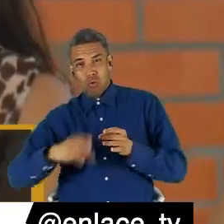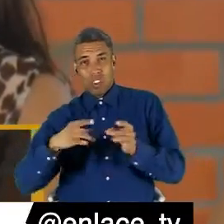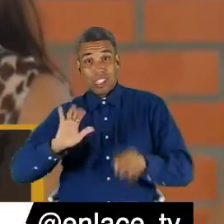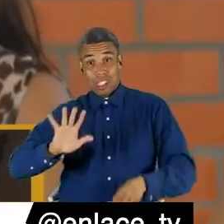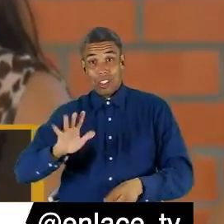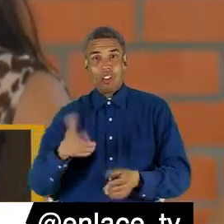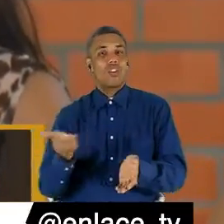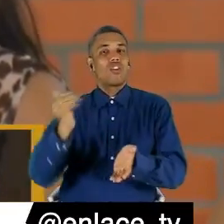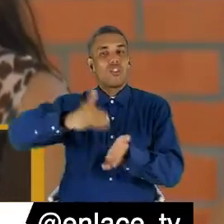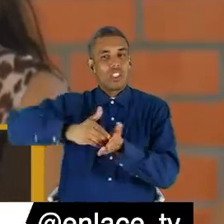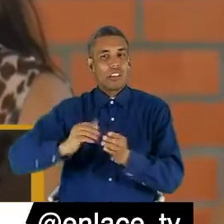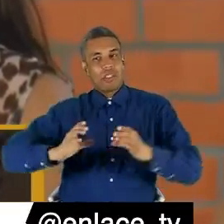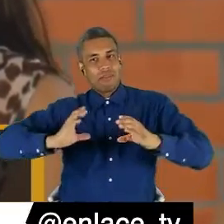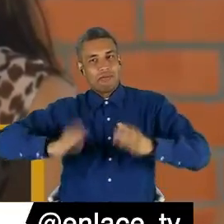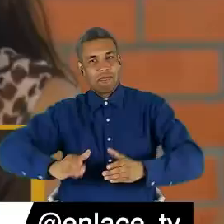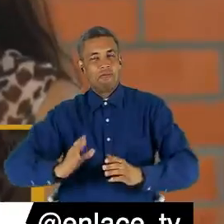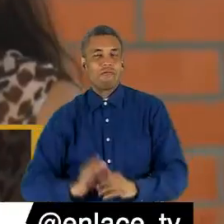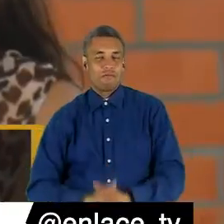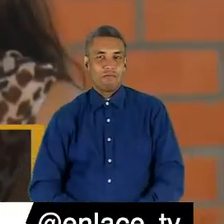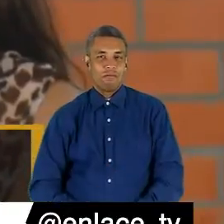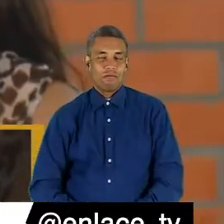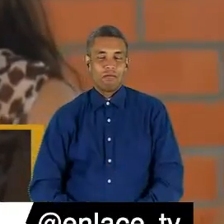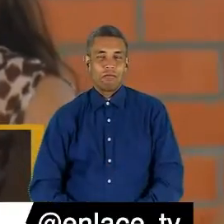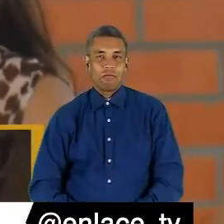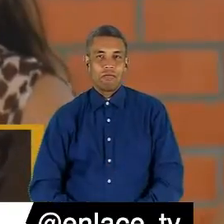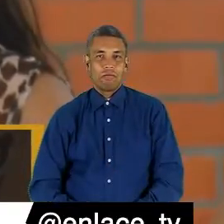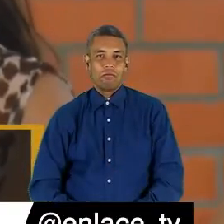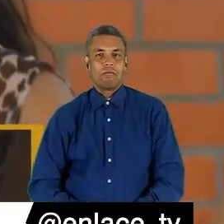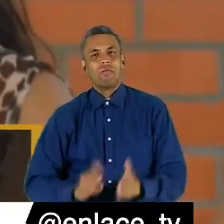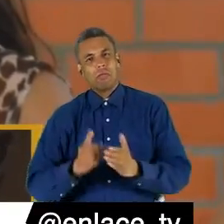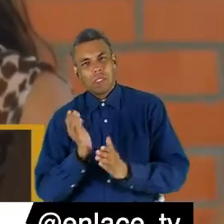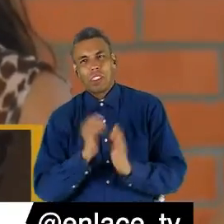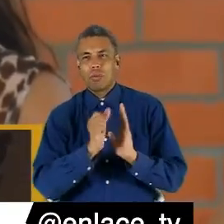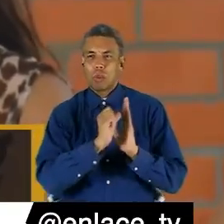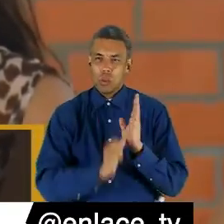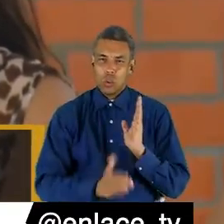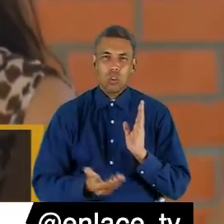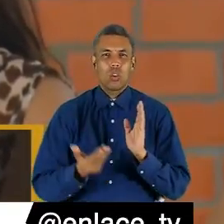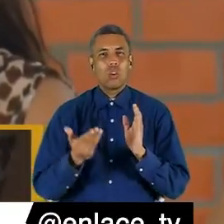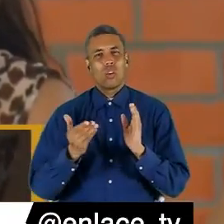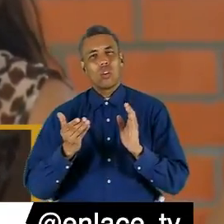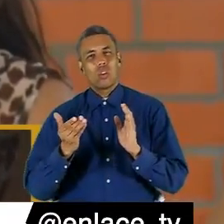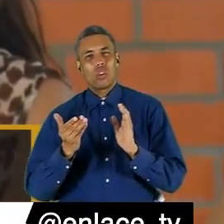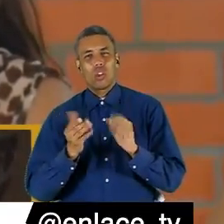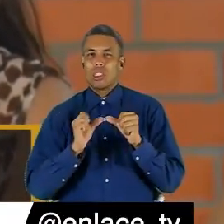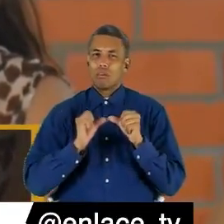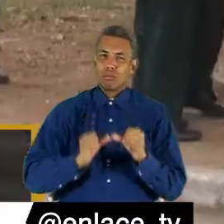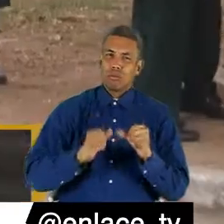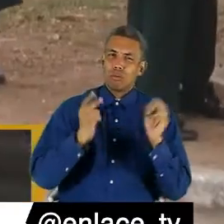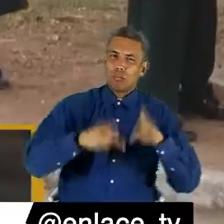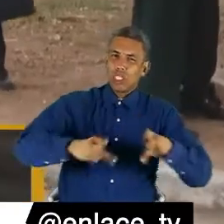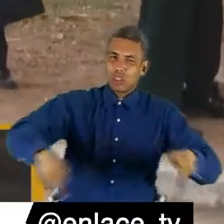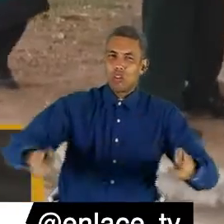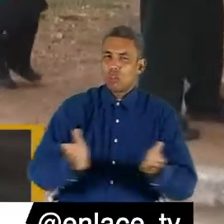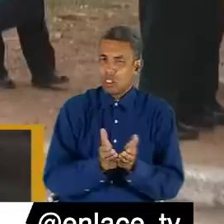nuevamente a garantizar cada uno de los programas que tenemos en cobertura, en permanencia con los estudiantes. La funcionaria ha explicado también